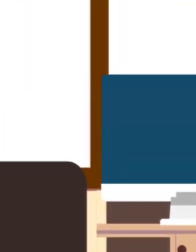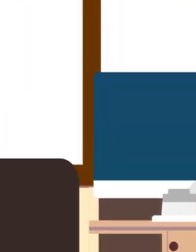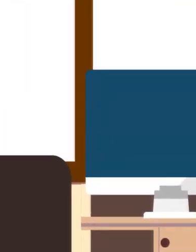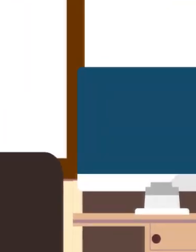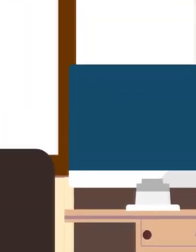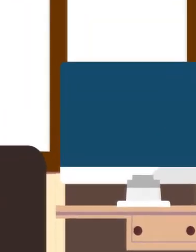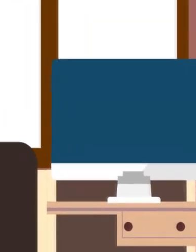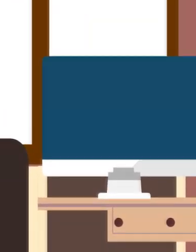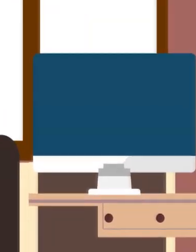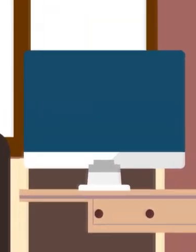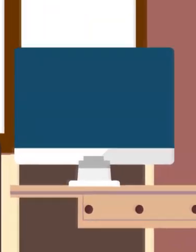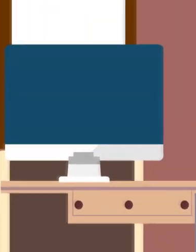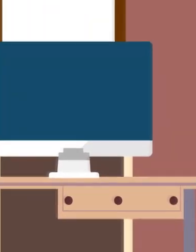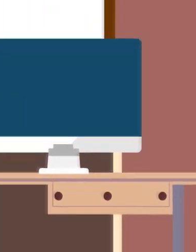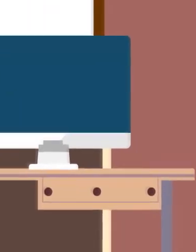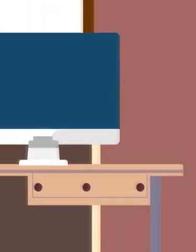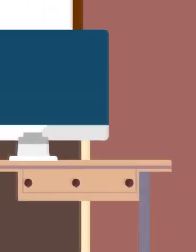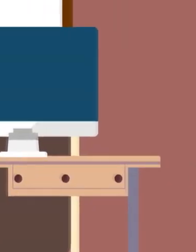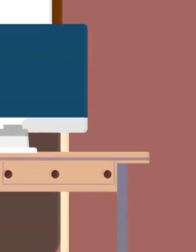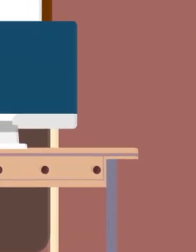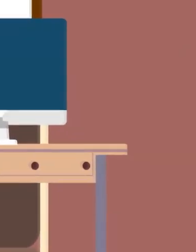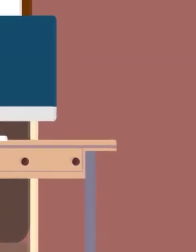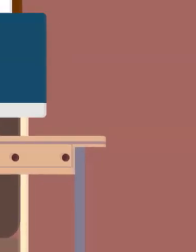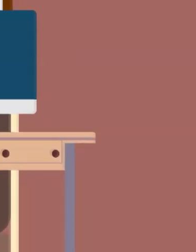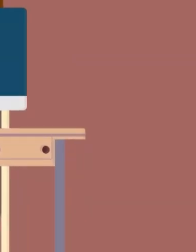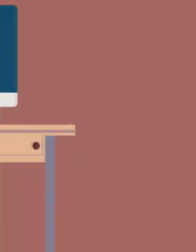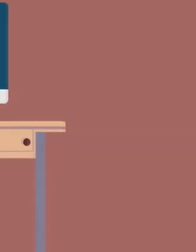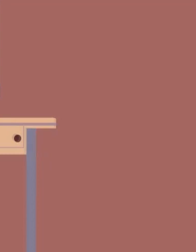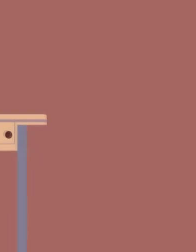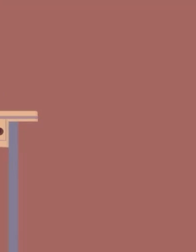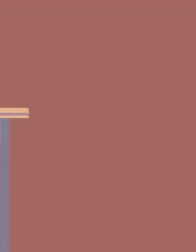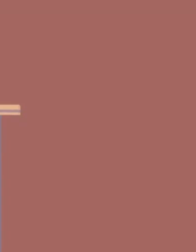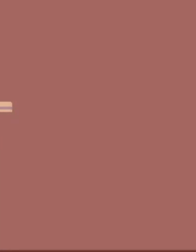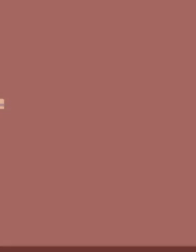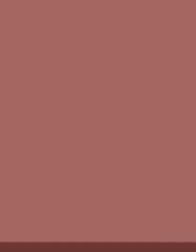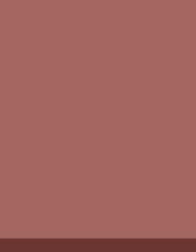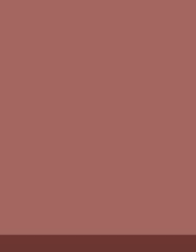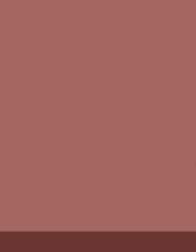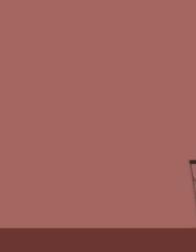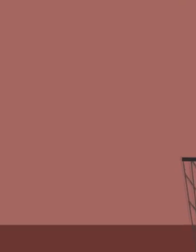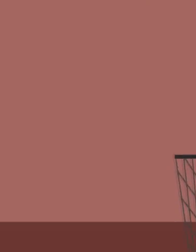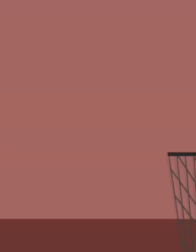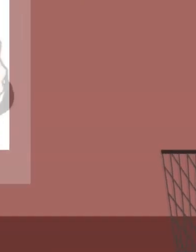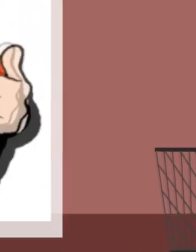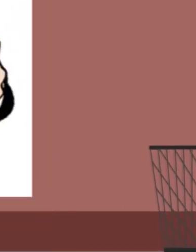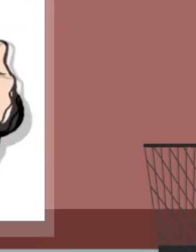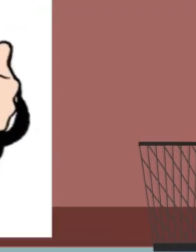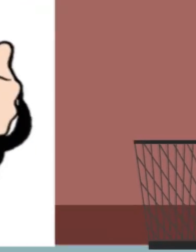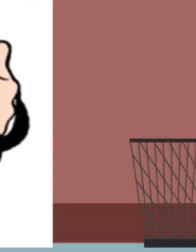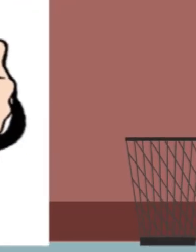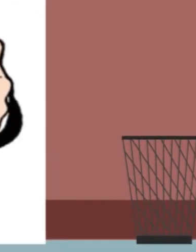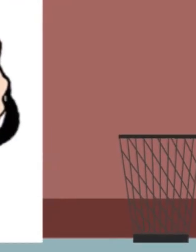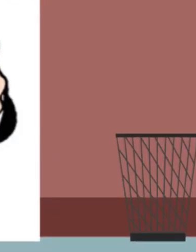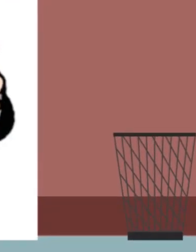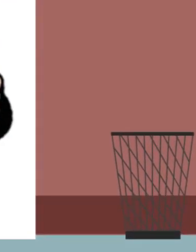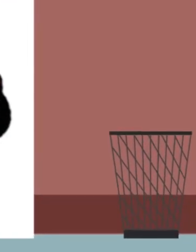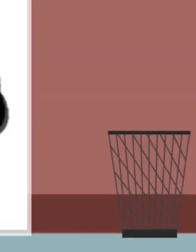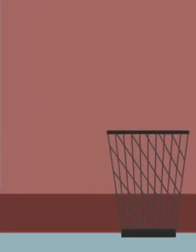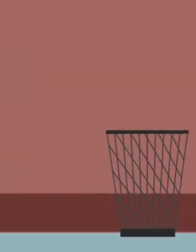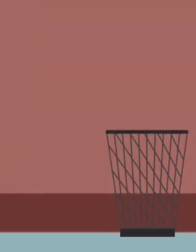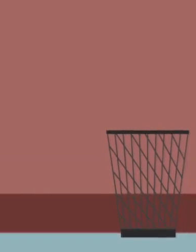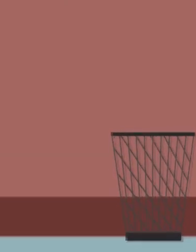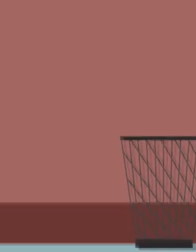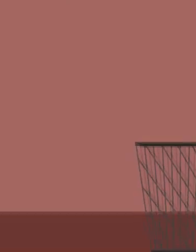¿Qué tal, amigos de Adultosmayores.online? El día de hoy nos congratula informarles que el presidente de la República, Andrés Manuel López